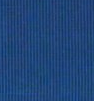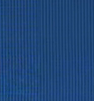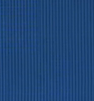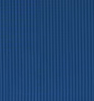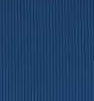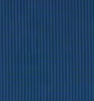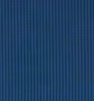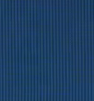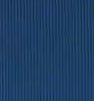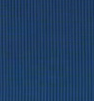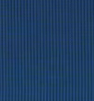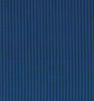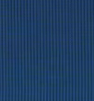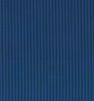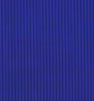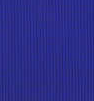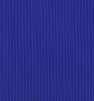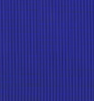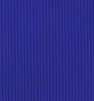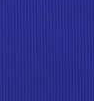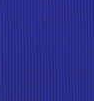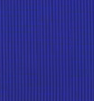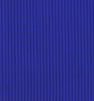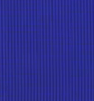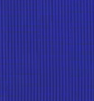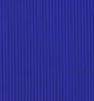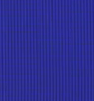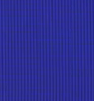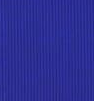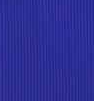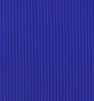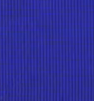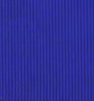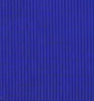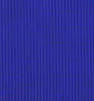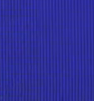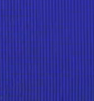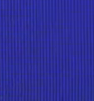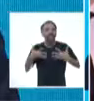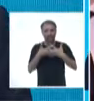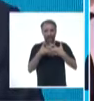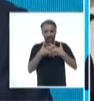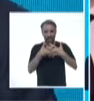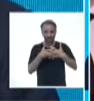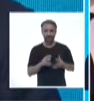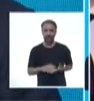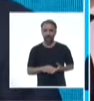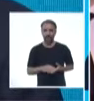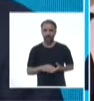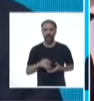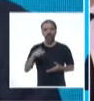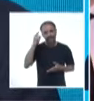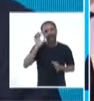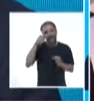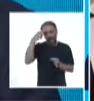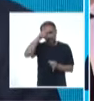mi ley es el estado Entonces cuando nosotros ponemos en valor desde la educación pública las universidades públicas